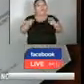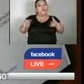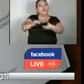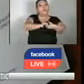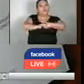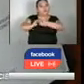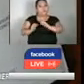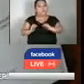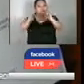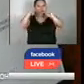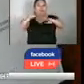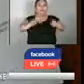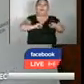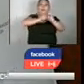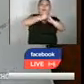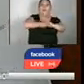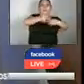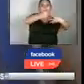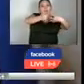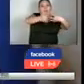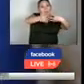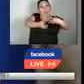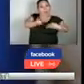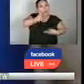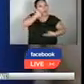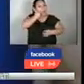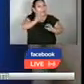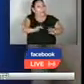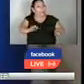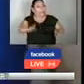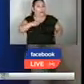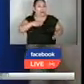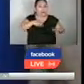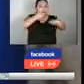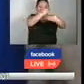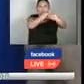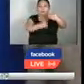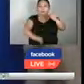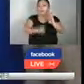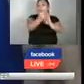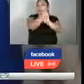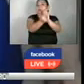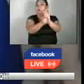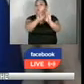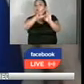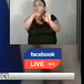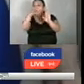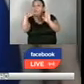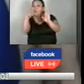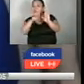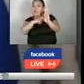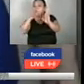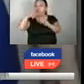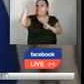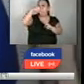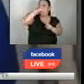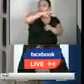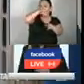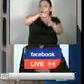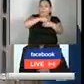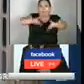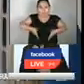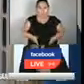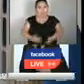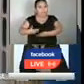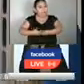actual Ley de Protección de la Niñez y Adolescencia. El documento contiene 300 artículos enfocados en una formación integral desde los 0 años